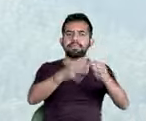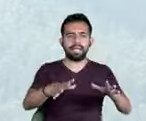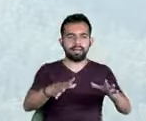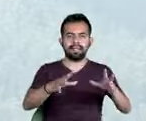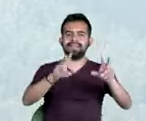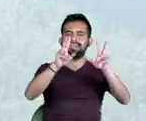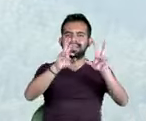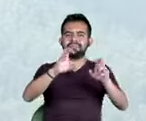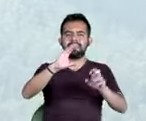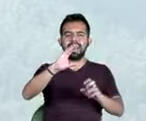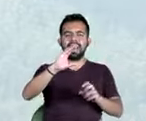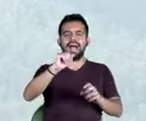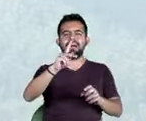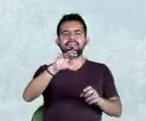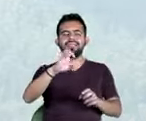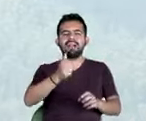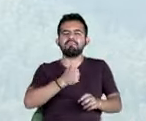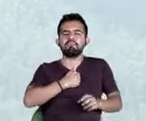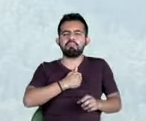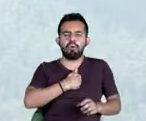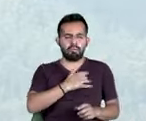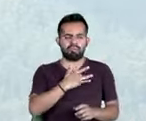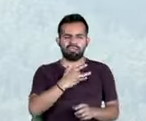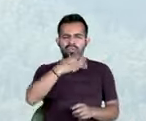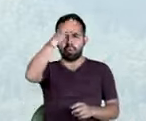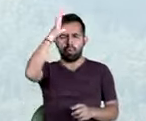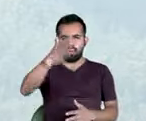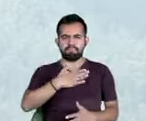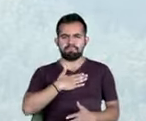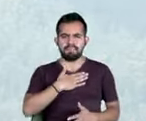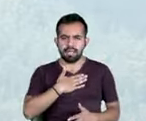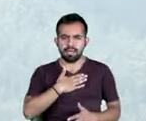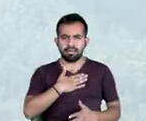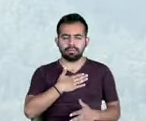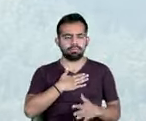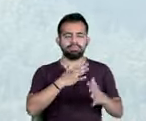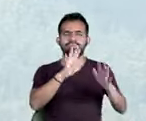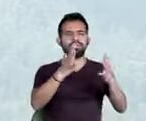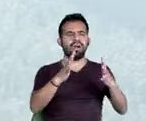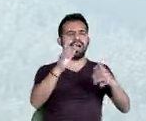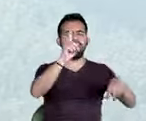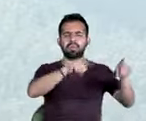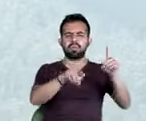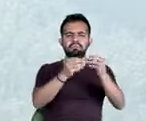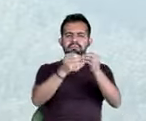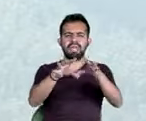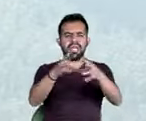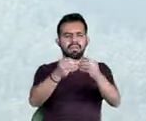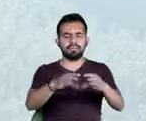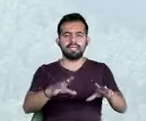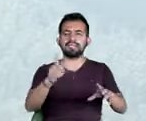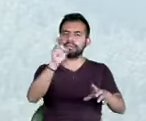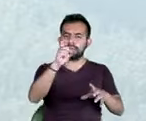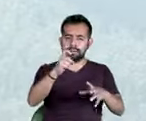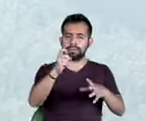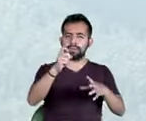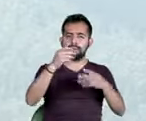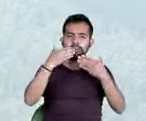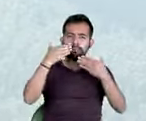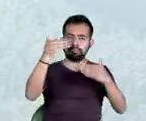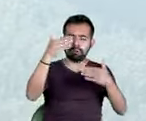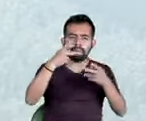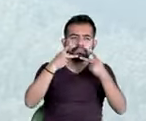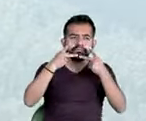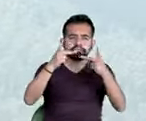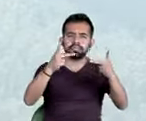de capitalidad. Y en ese sentido de capitalidad es fundamental que debemos tener rectoría y orientación de la política pública. ¿Qué queremos